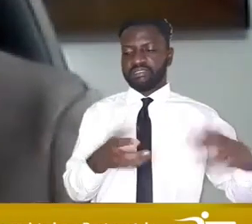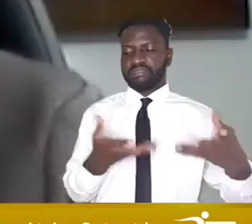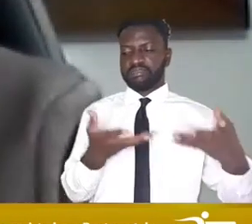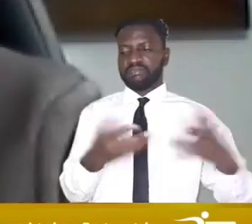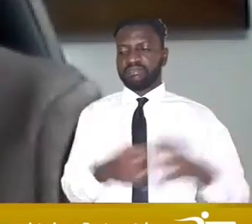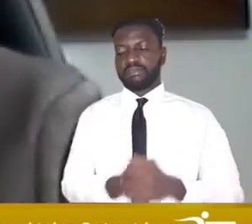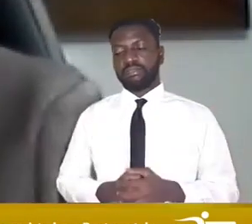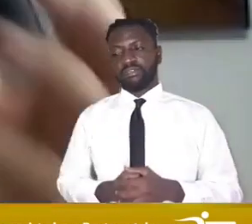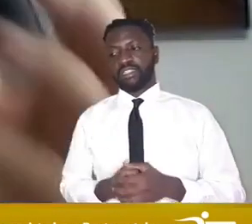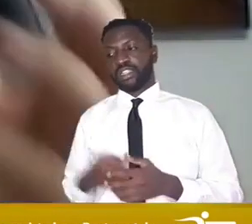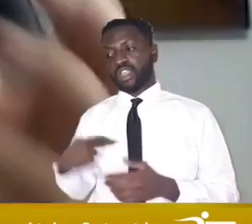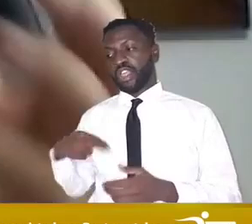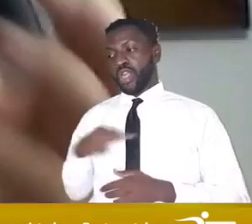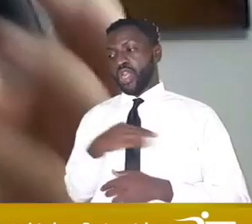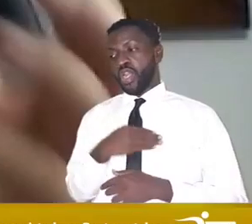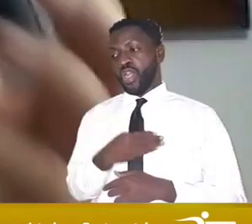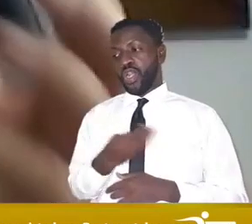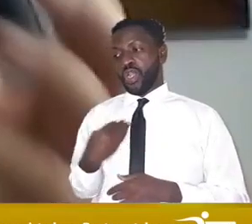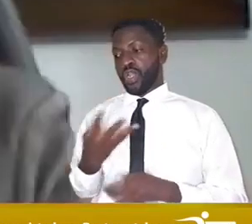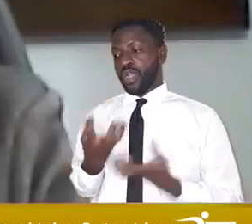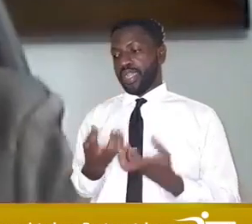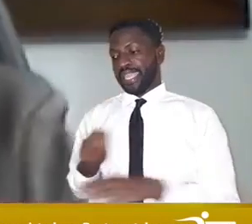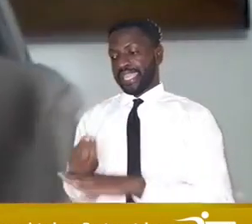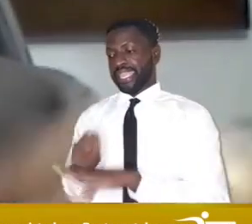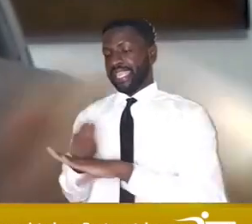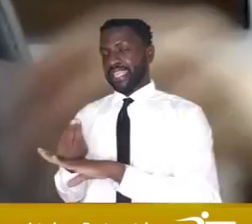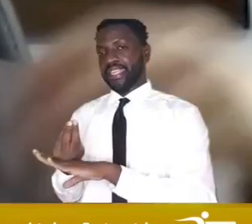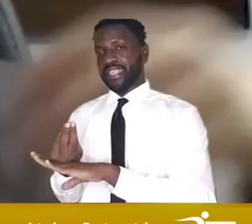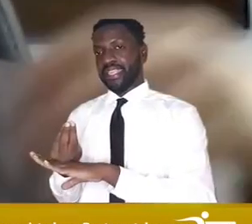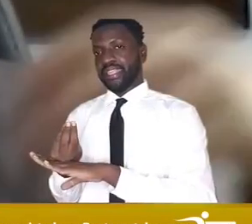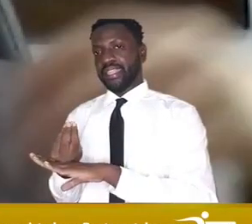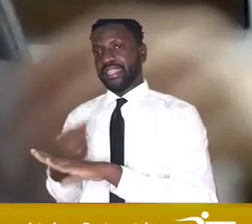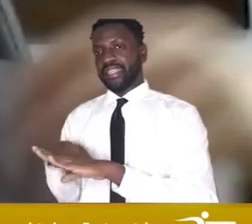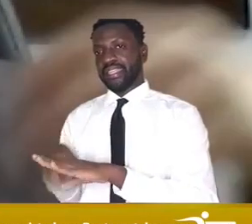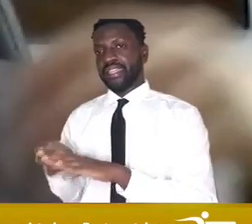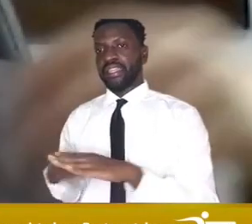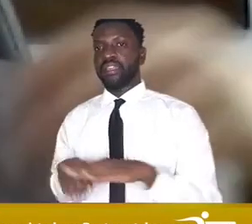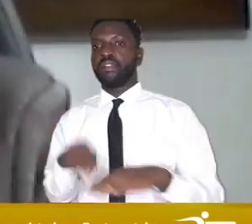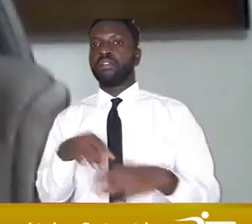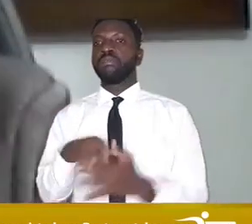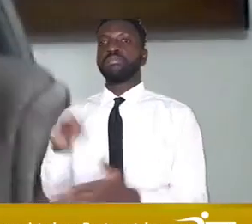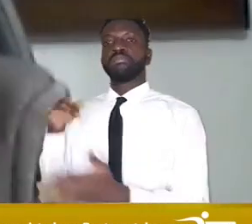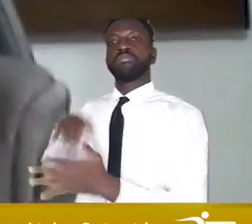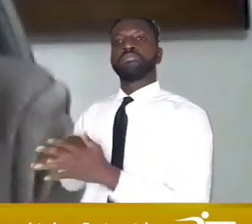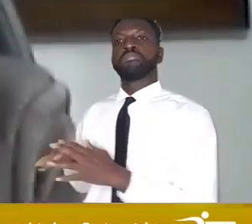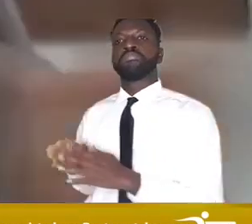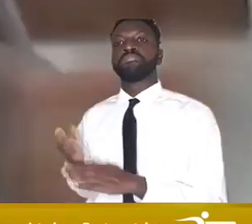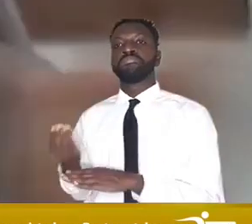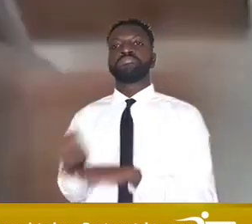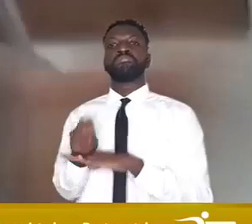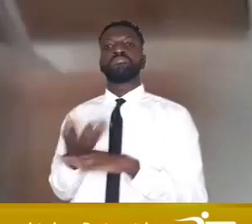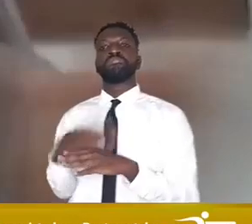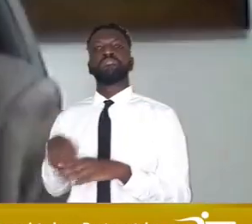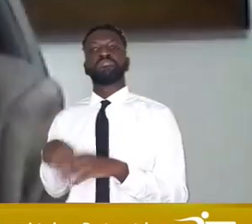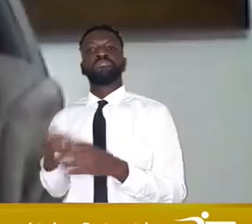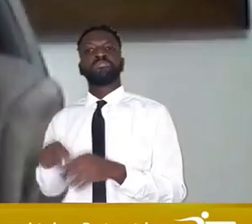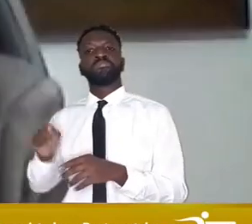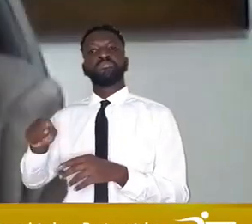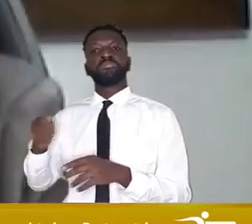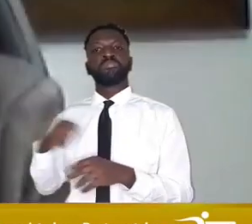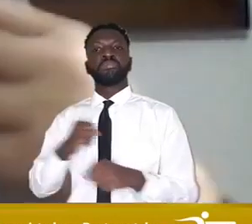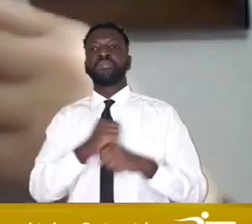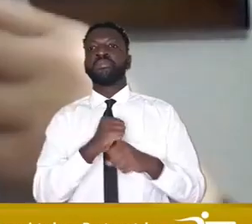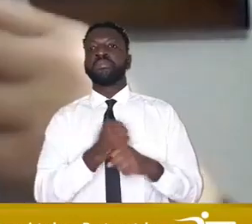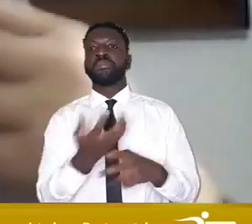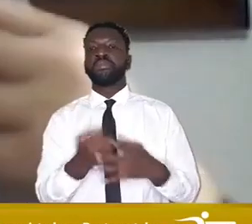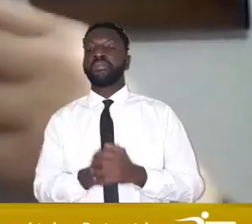nosotros permitimos en la iglesia, no que se metió en una pirámide, es que él necesita trabajo.